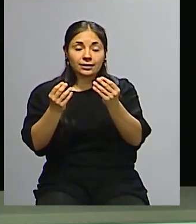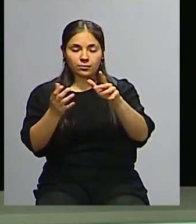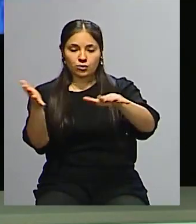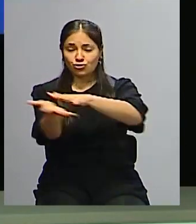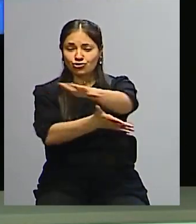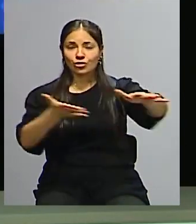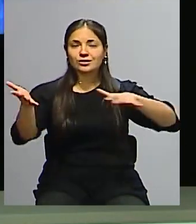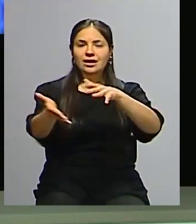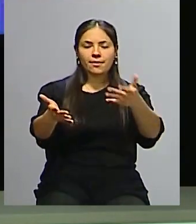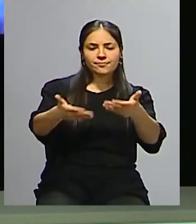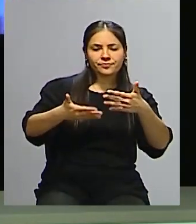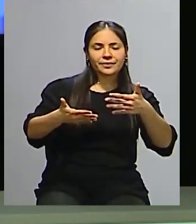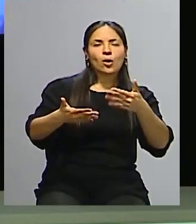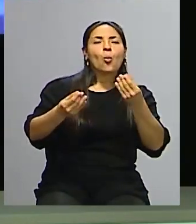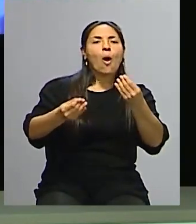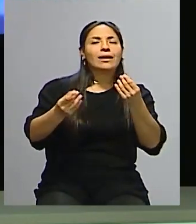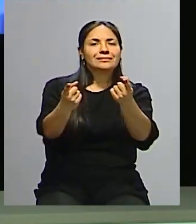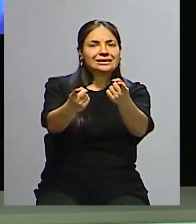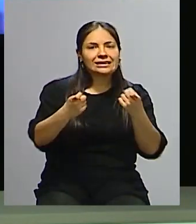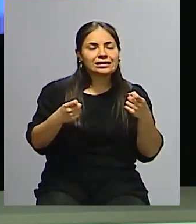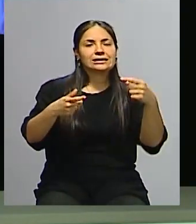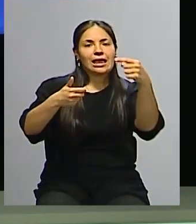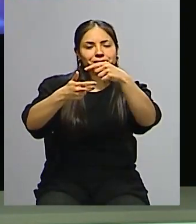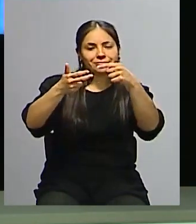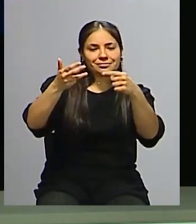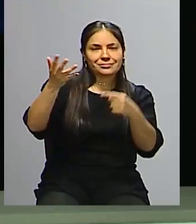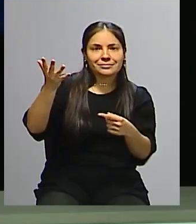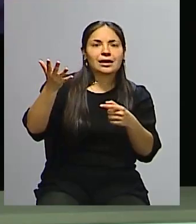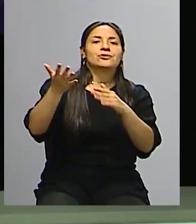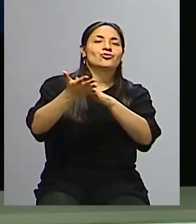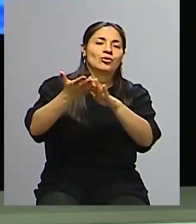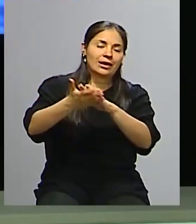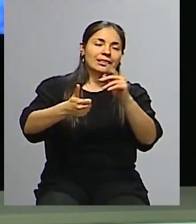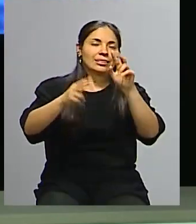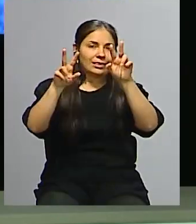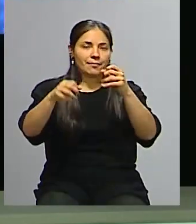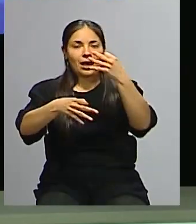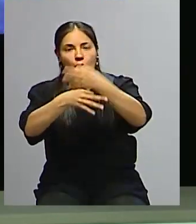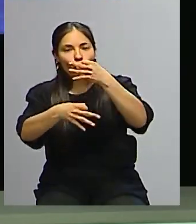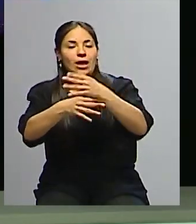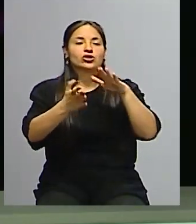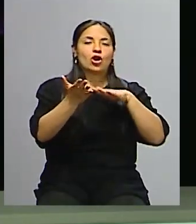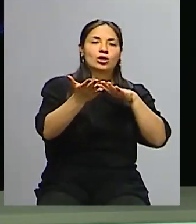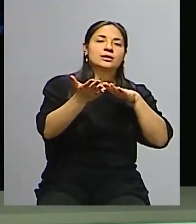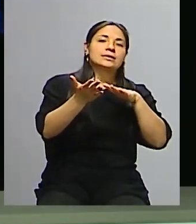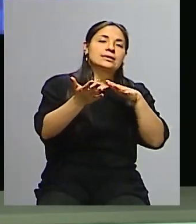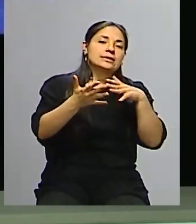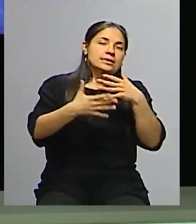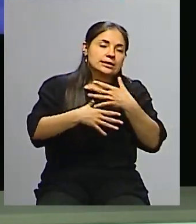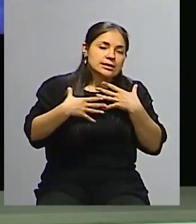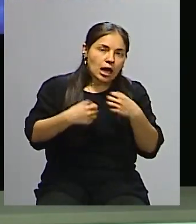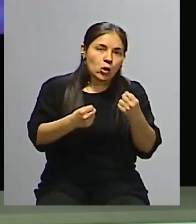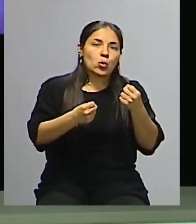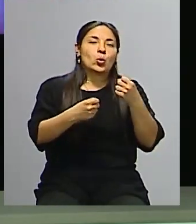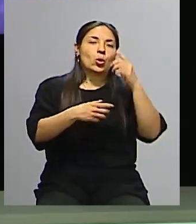a ocuparse, de qué necesidad va a satisfacer en lo que hace a educación, salud, justicia, seguridad. Esa es la